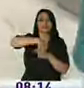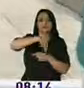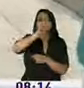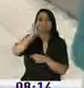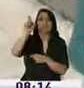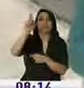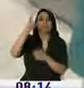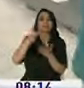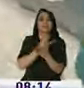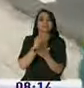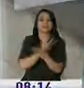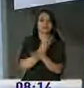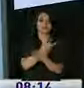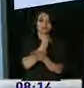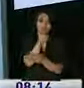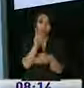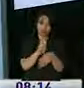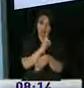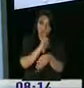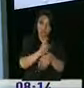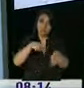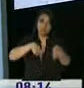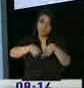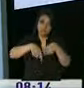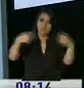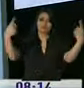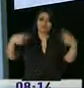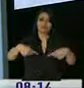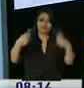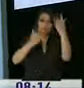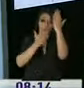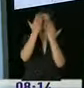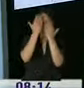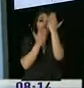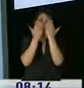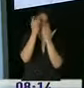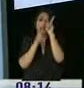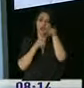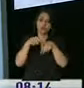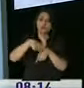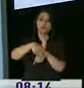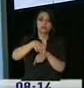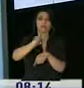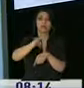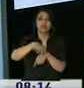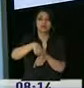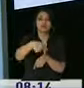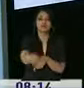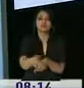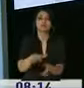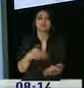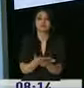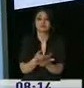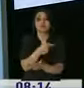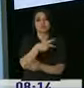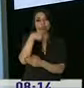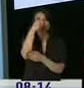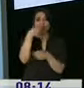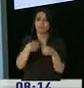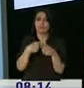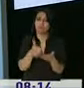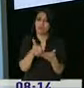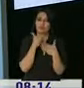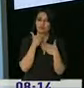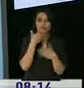que los usuarios que utilizan el peaje de Huesamín, precisamente quienes vienen desde los valles a dirigirse al norte de la capital, les puede ayudar para una